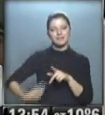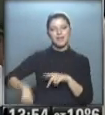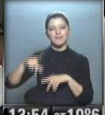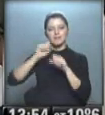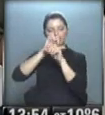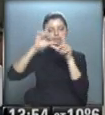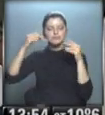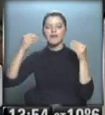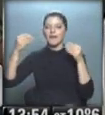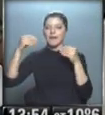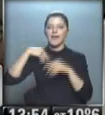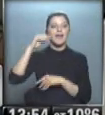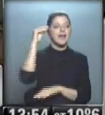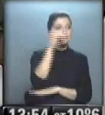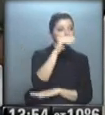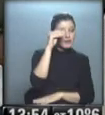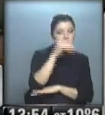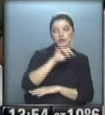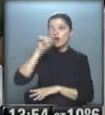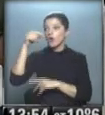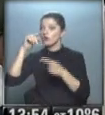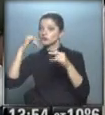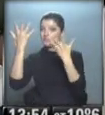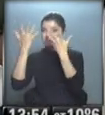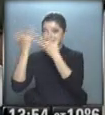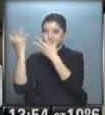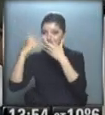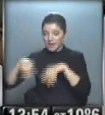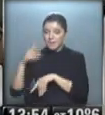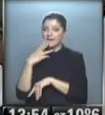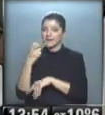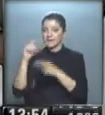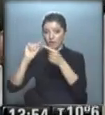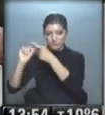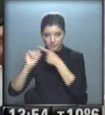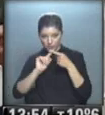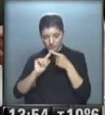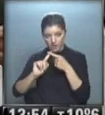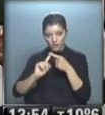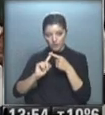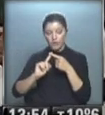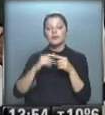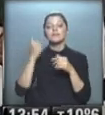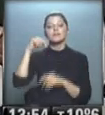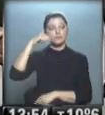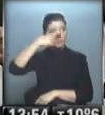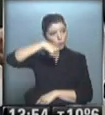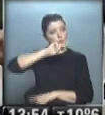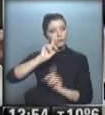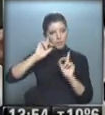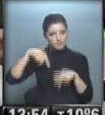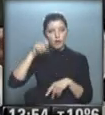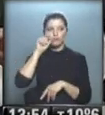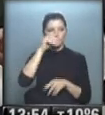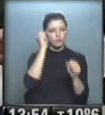Gallego esté conectado al Sistema interconectado Nacional de energía y nosotros también siguiendo sus